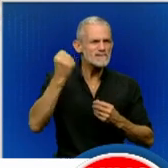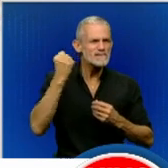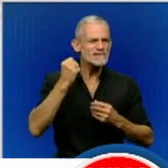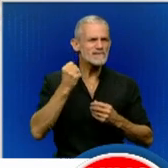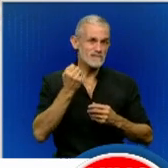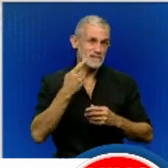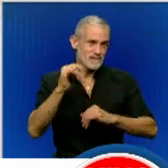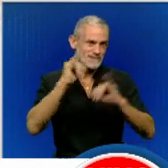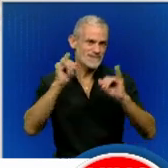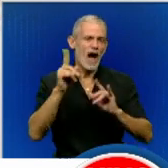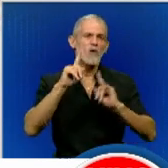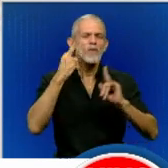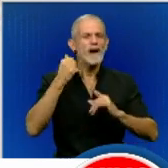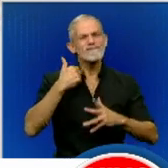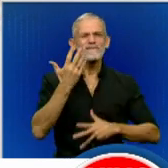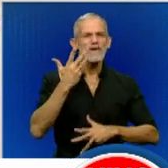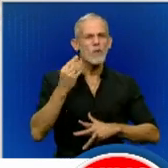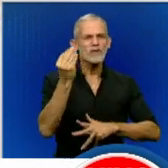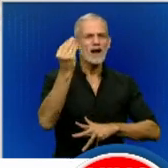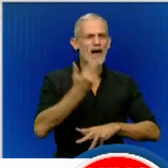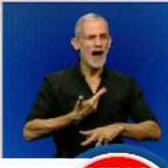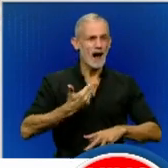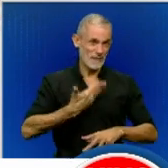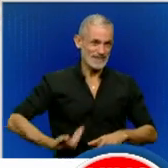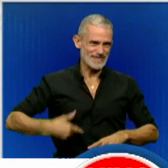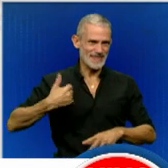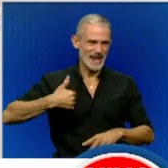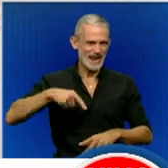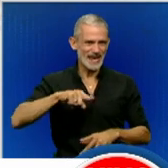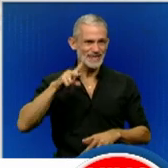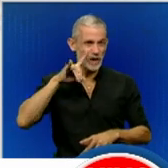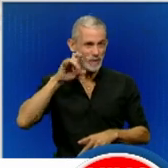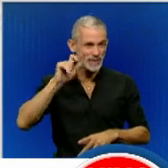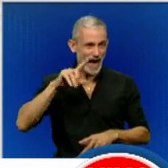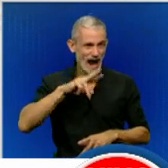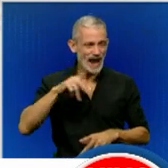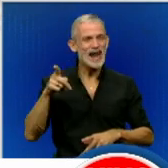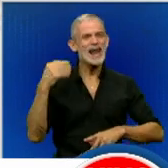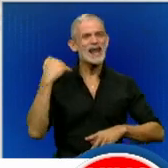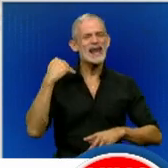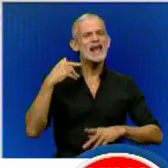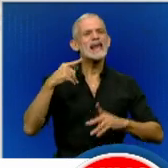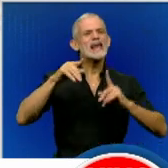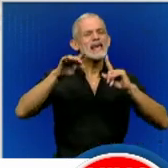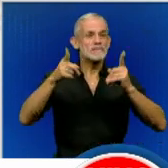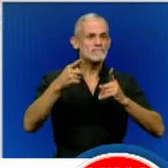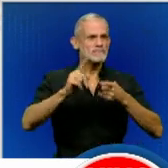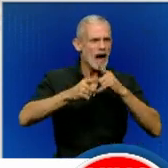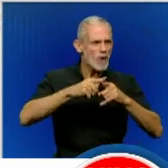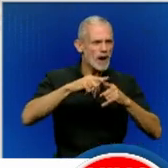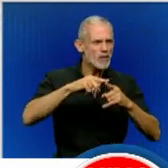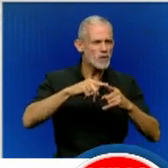de ser algún día presidenta de los argentinos me gustaría recordar también que esa discusión ese pacto fiscal